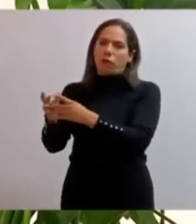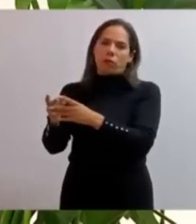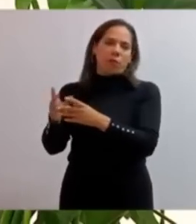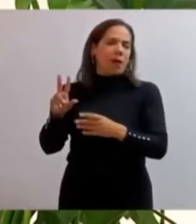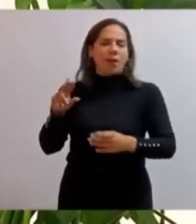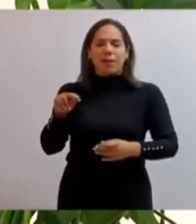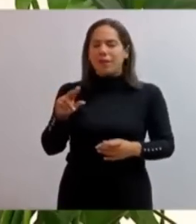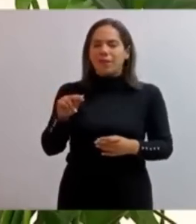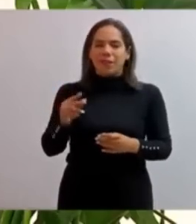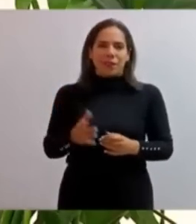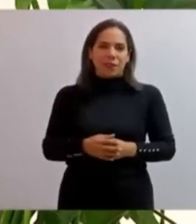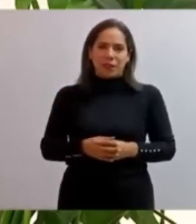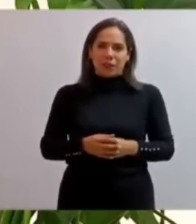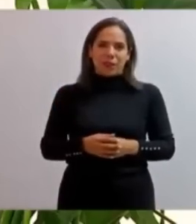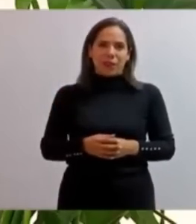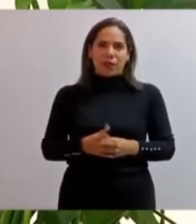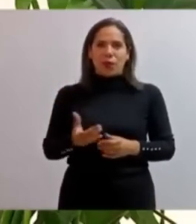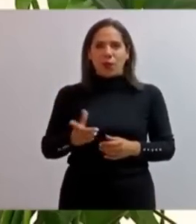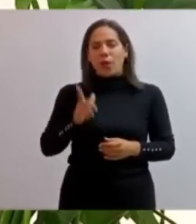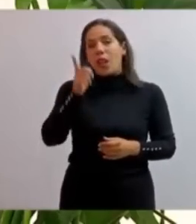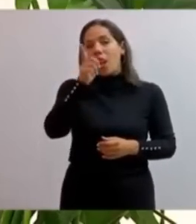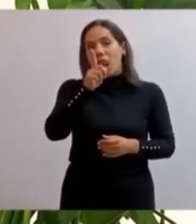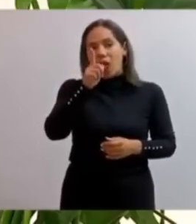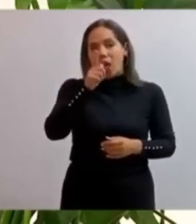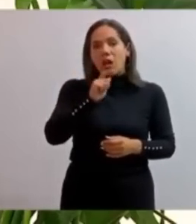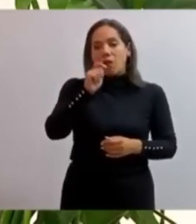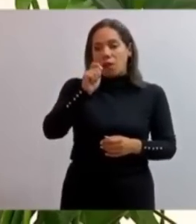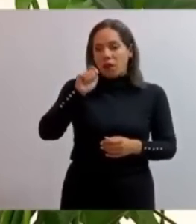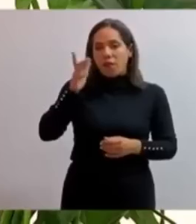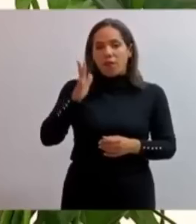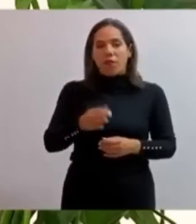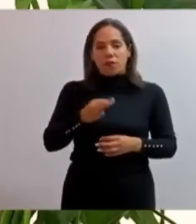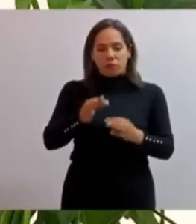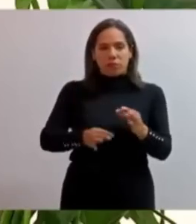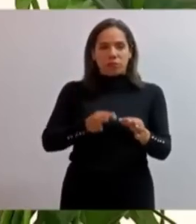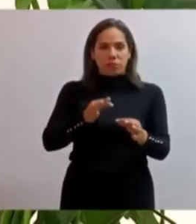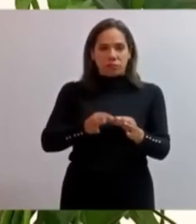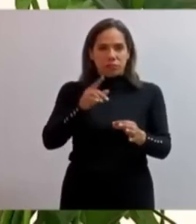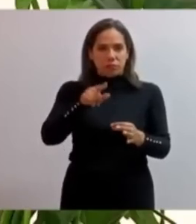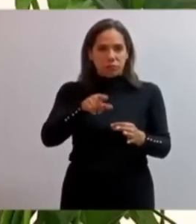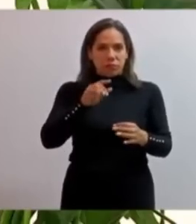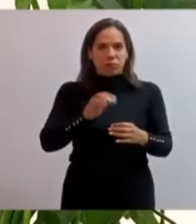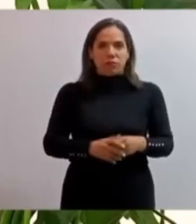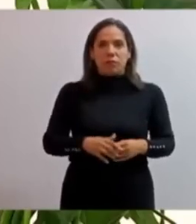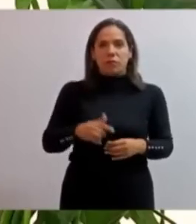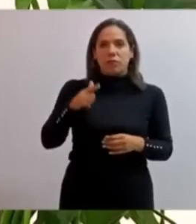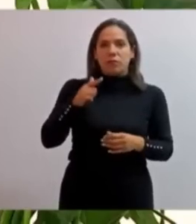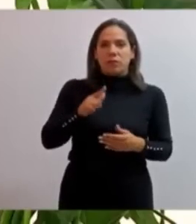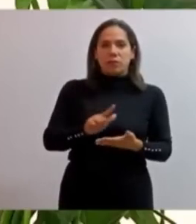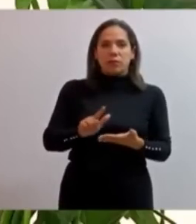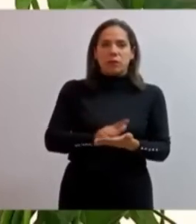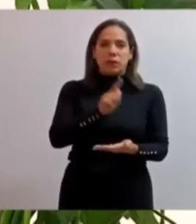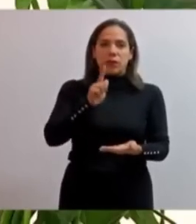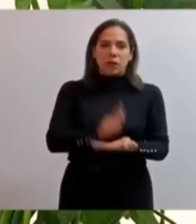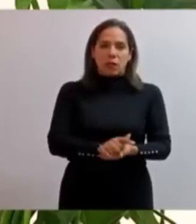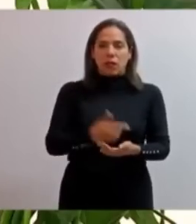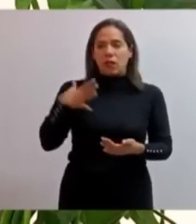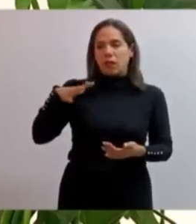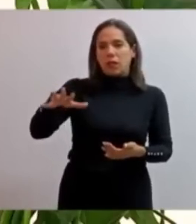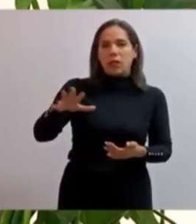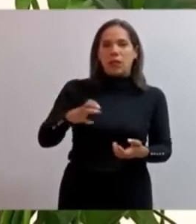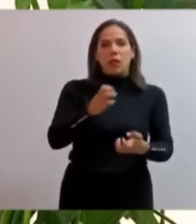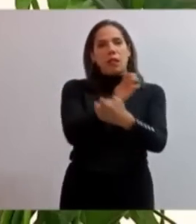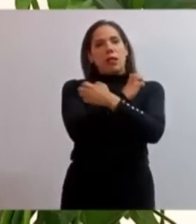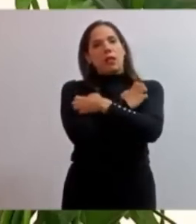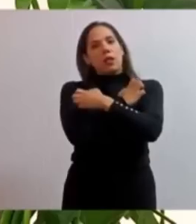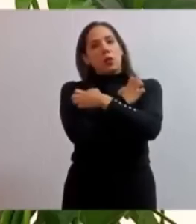hablar como habla el lenguaje formal de la Ley General de Educación, de capacitación. Los